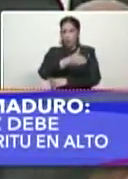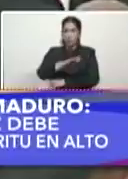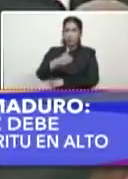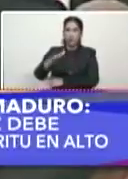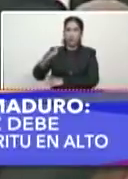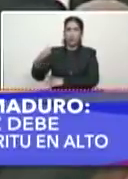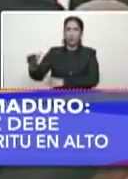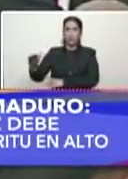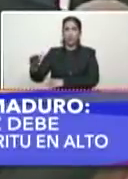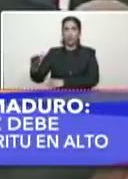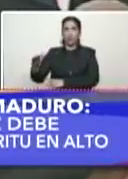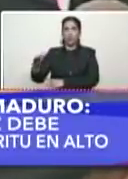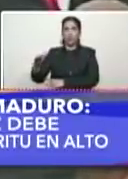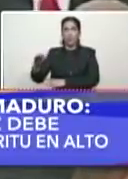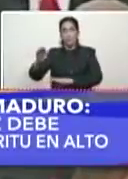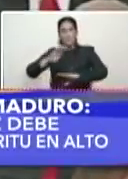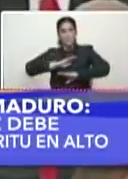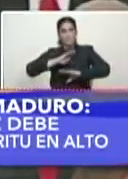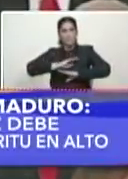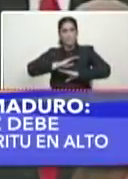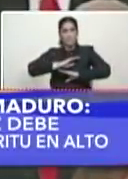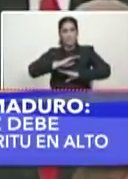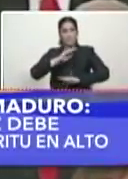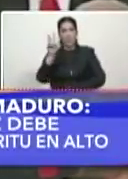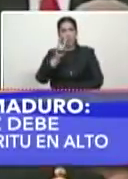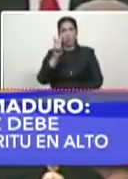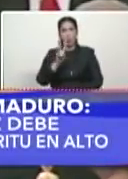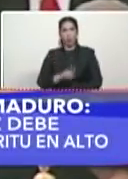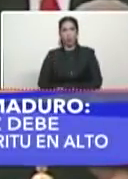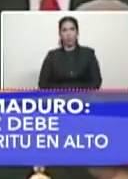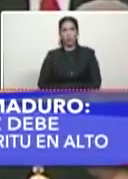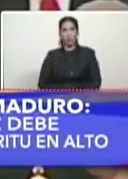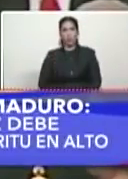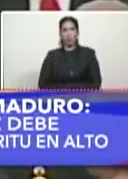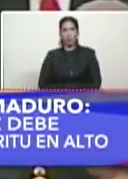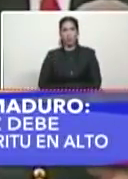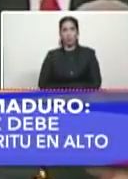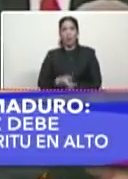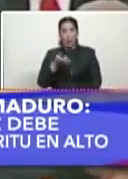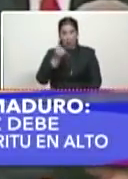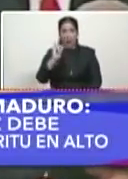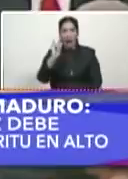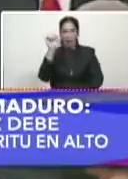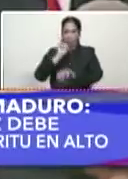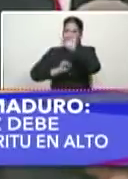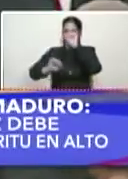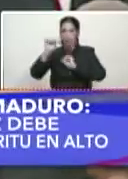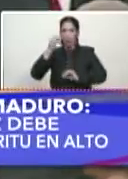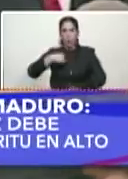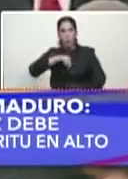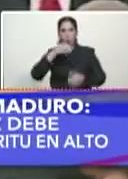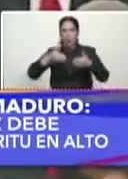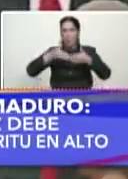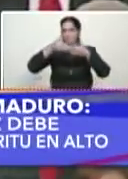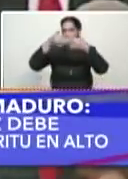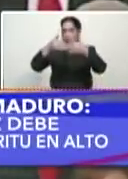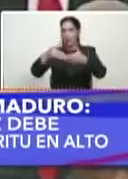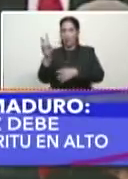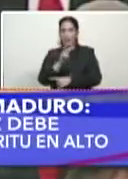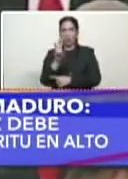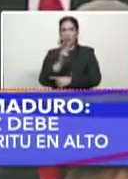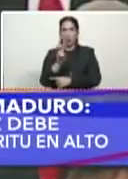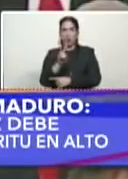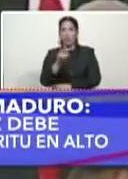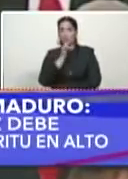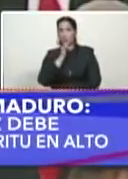mar jurisdiccional de Venezuela. Pero ahí estuvo nuestra Armada. Inmediatamente que fui informado por